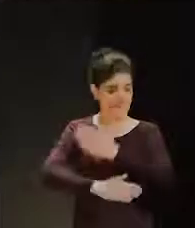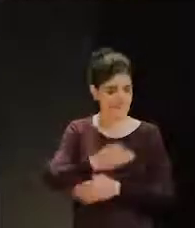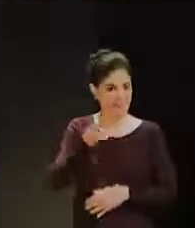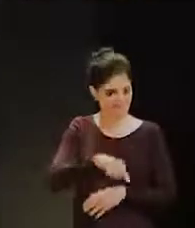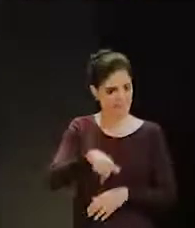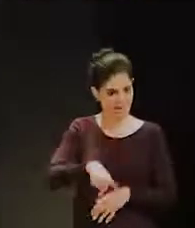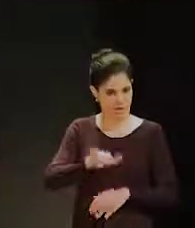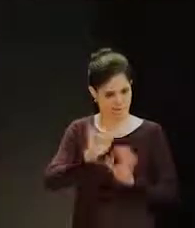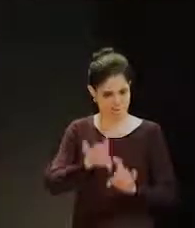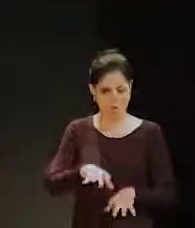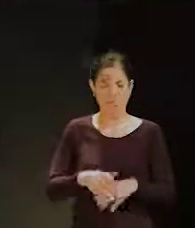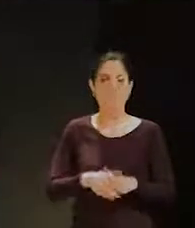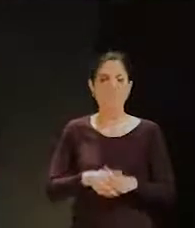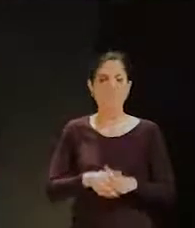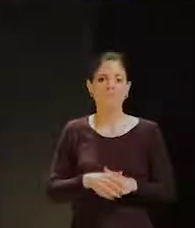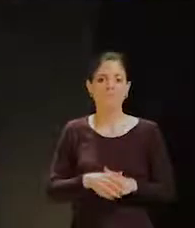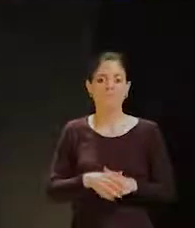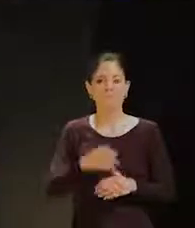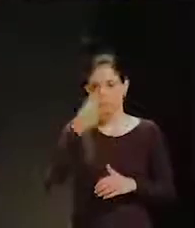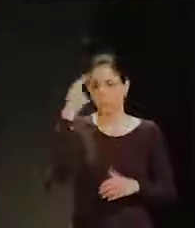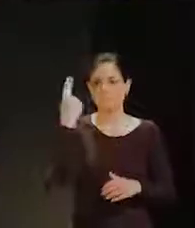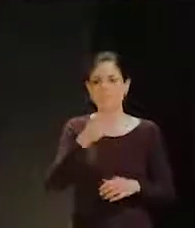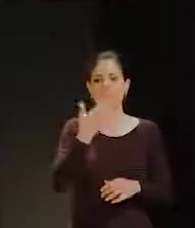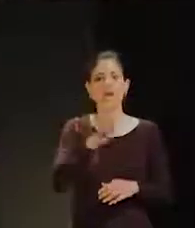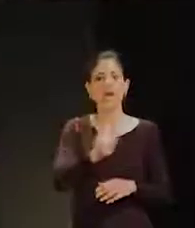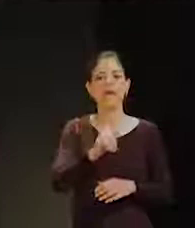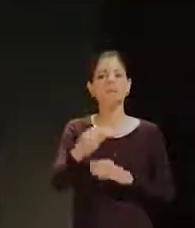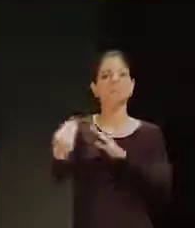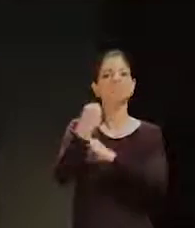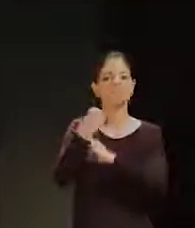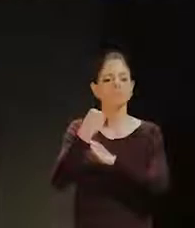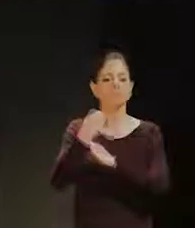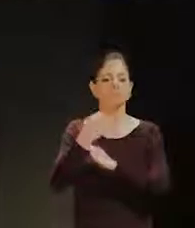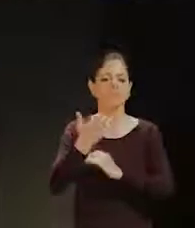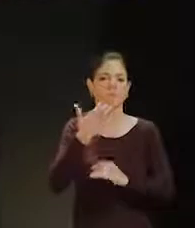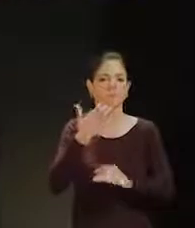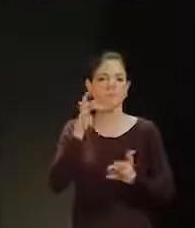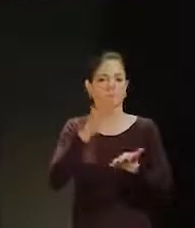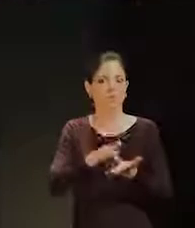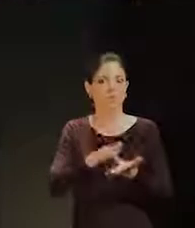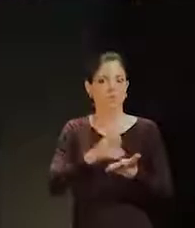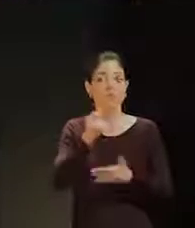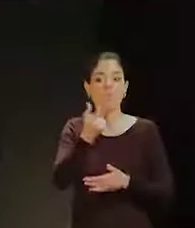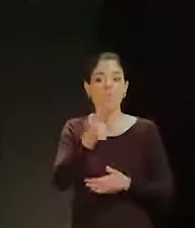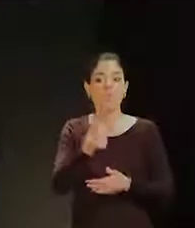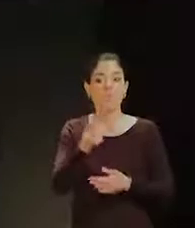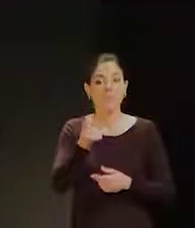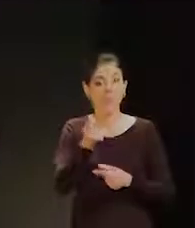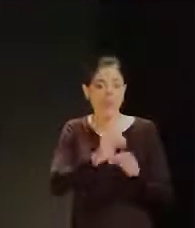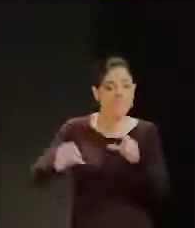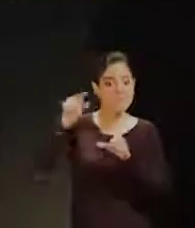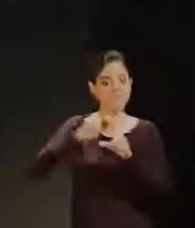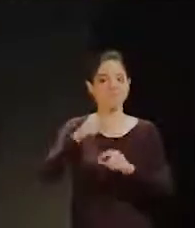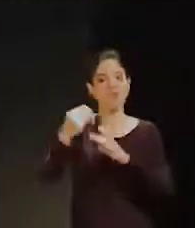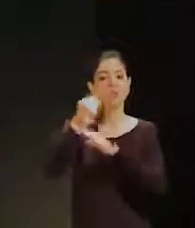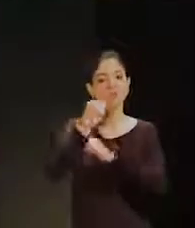discapacidad, ¿ok? Y, pero tú sabes que cuando tienes el subsidio y cuando va a tener un poco más de dinero, el